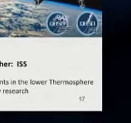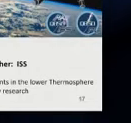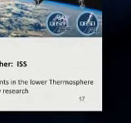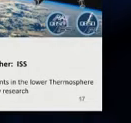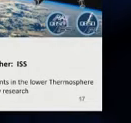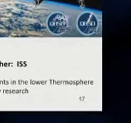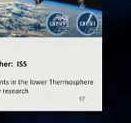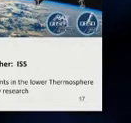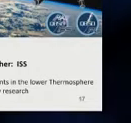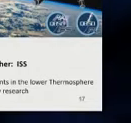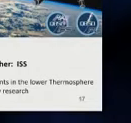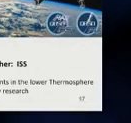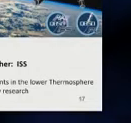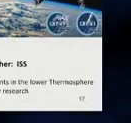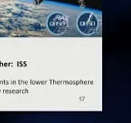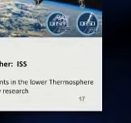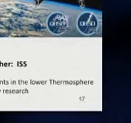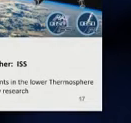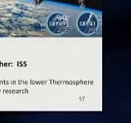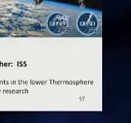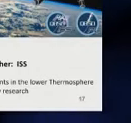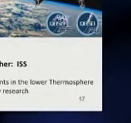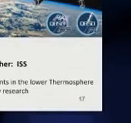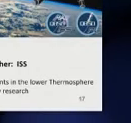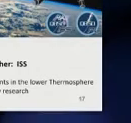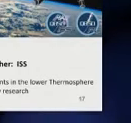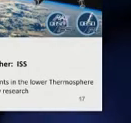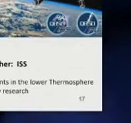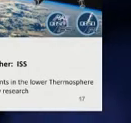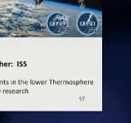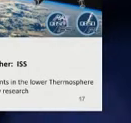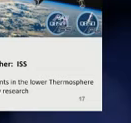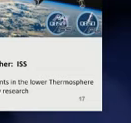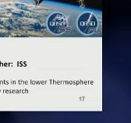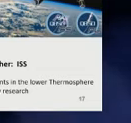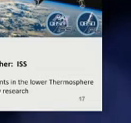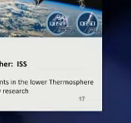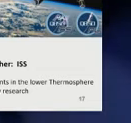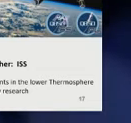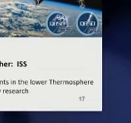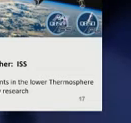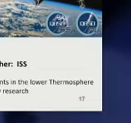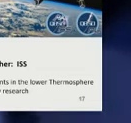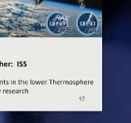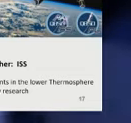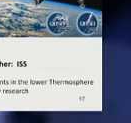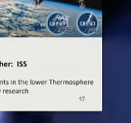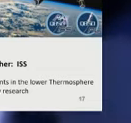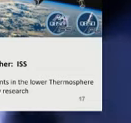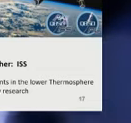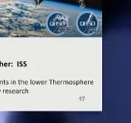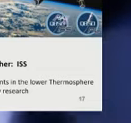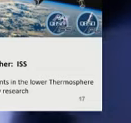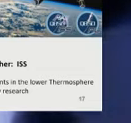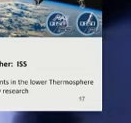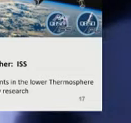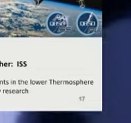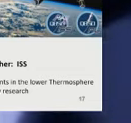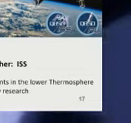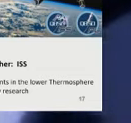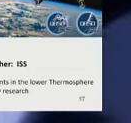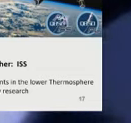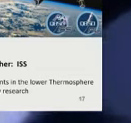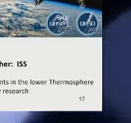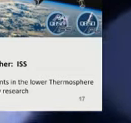constelación desarrollada por varias universidades en el mundo y en la propuesta inicial participamos con la